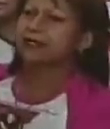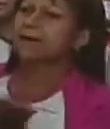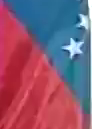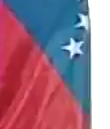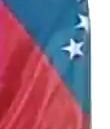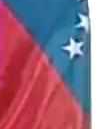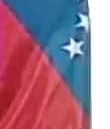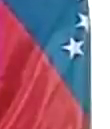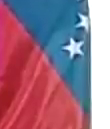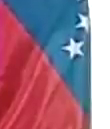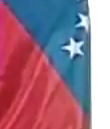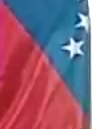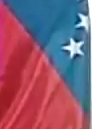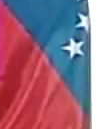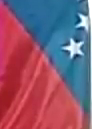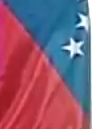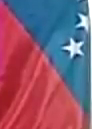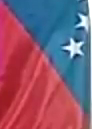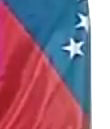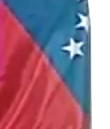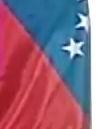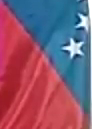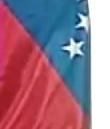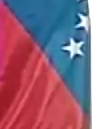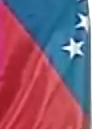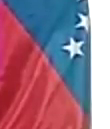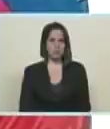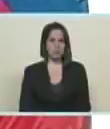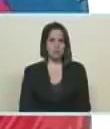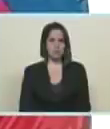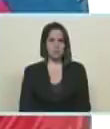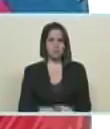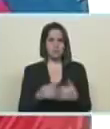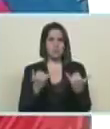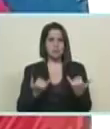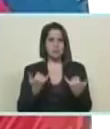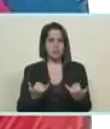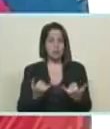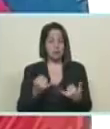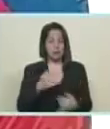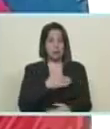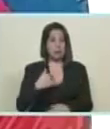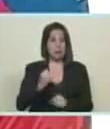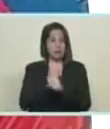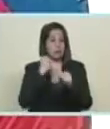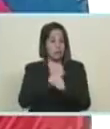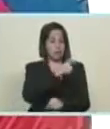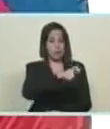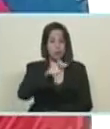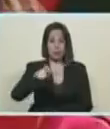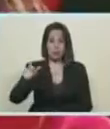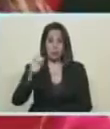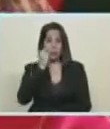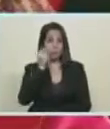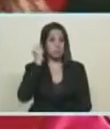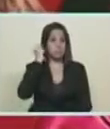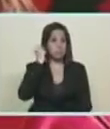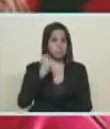Para que ustedes vean. Para que vean, queridos trabajadores, trabajadoras.